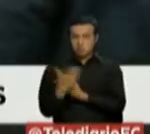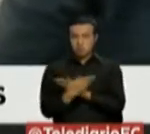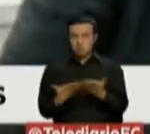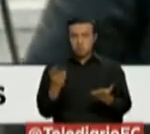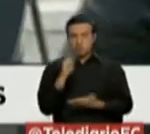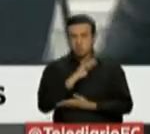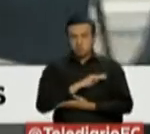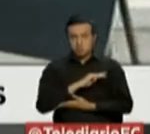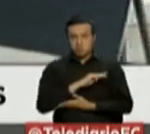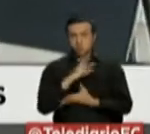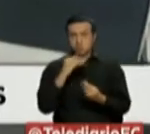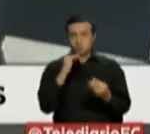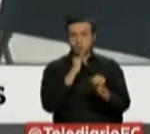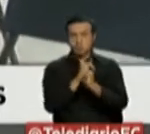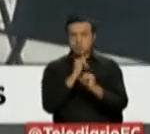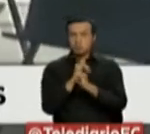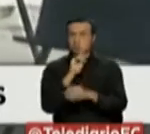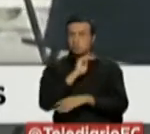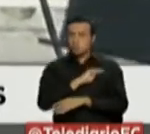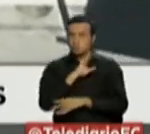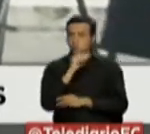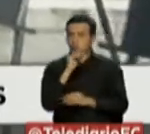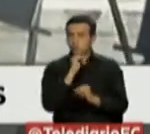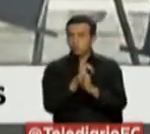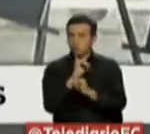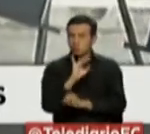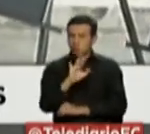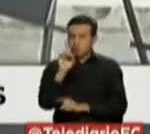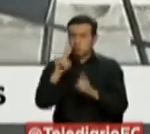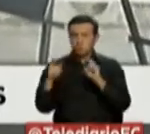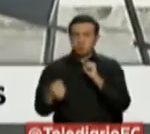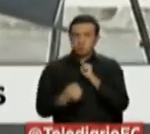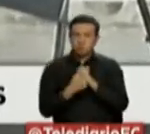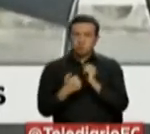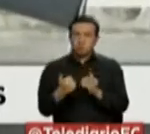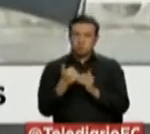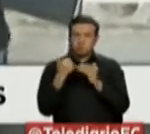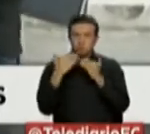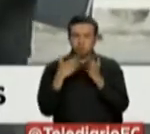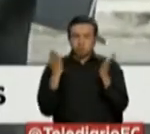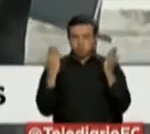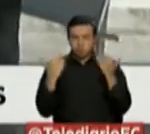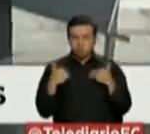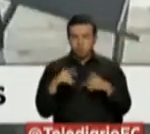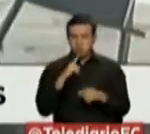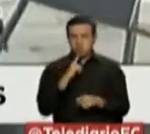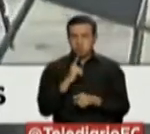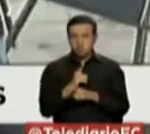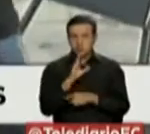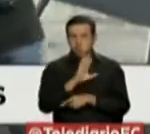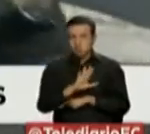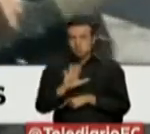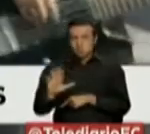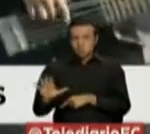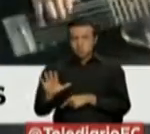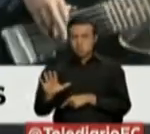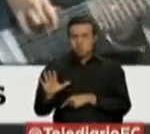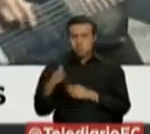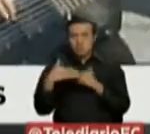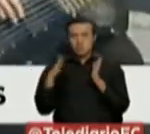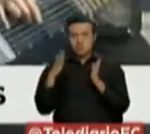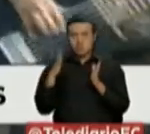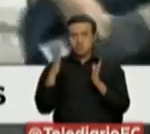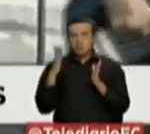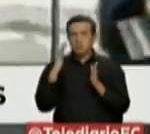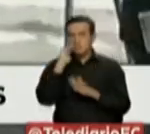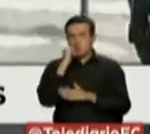del municipio, son varias entidades que tiene el municipio, pero nos han colaborado, nos han abierto las puertas para poder abrir este